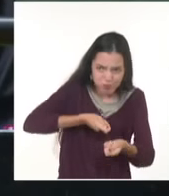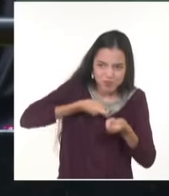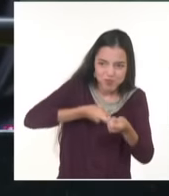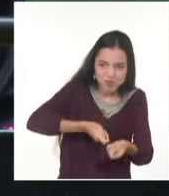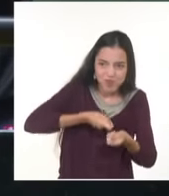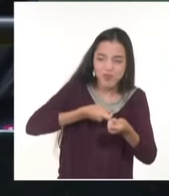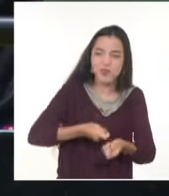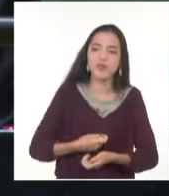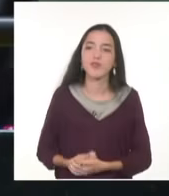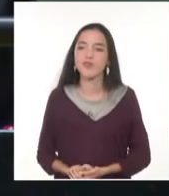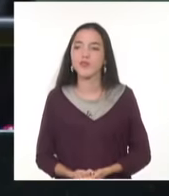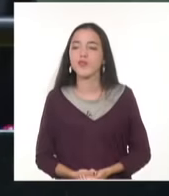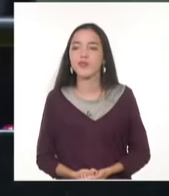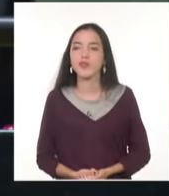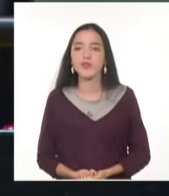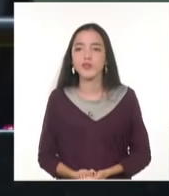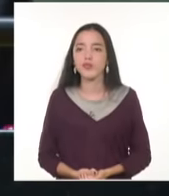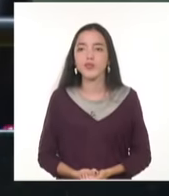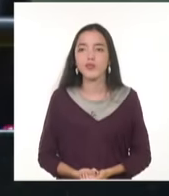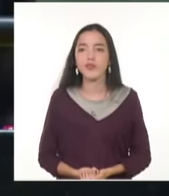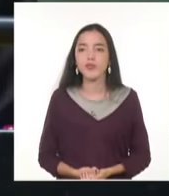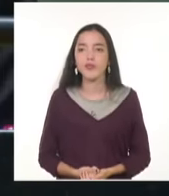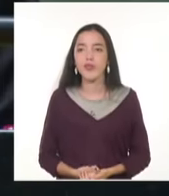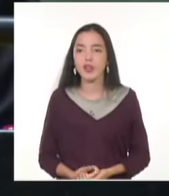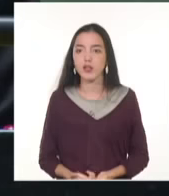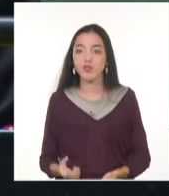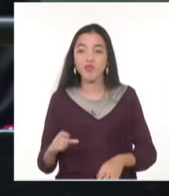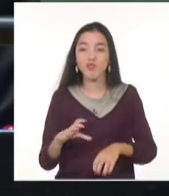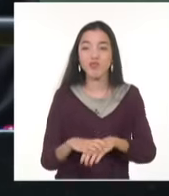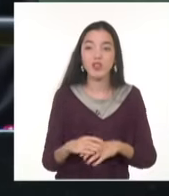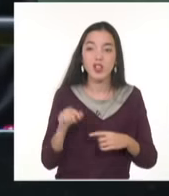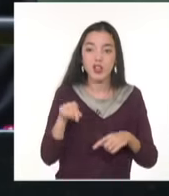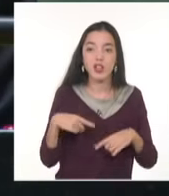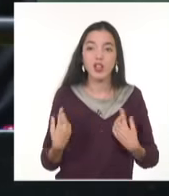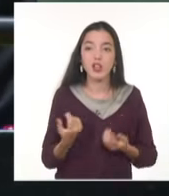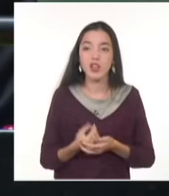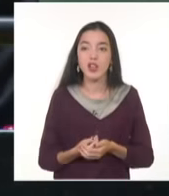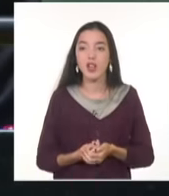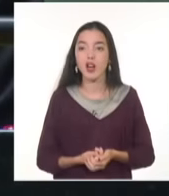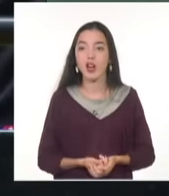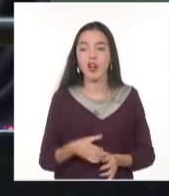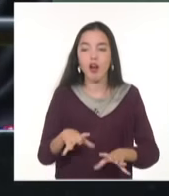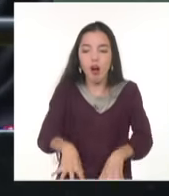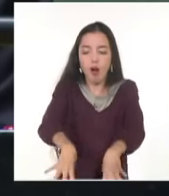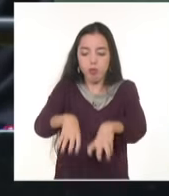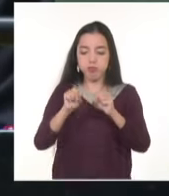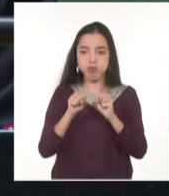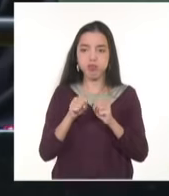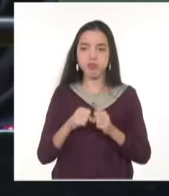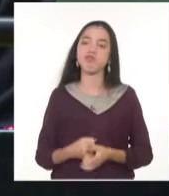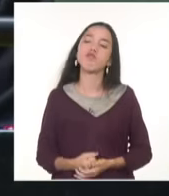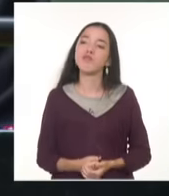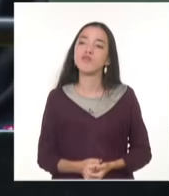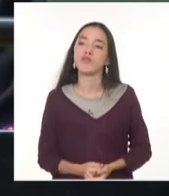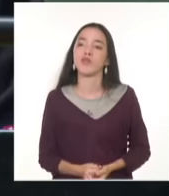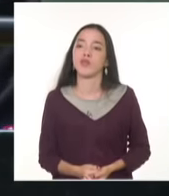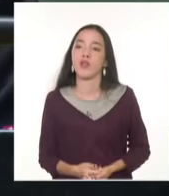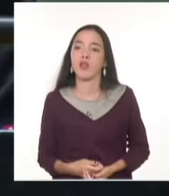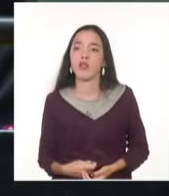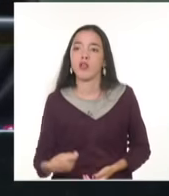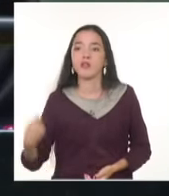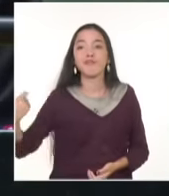fuerza, a la agresión y la ocupación, a la dominación